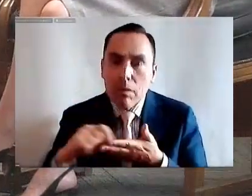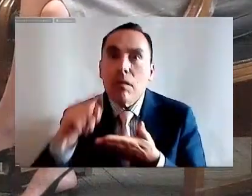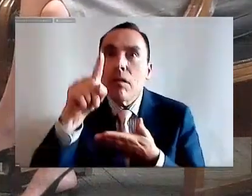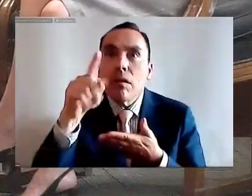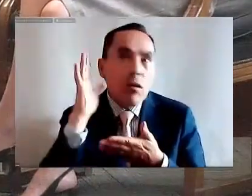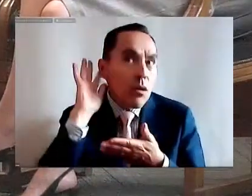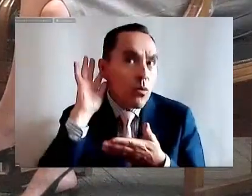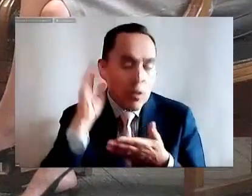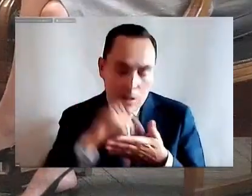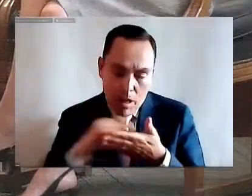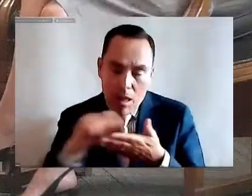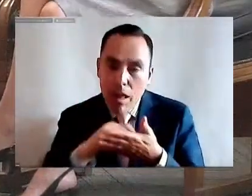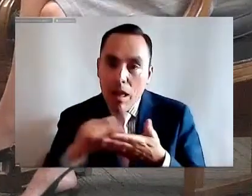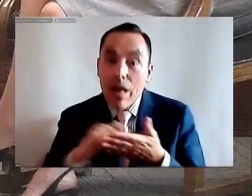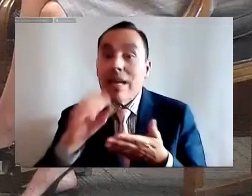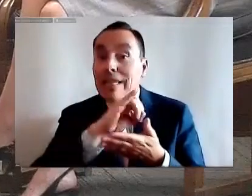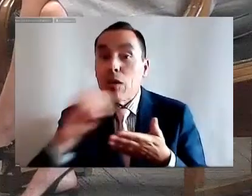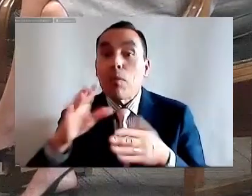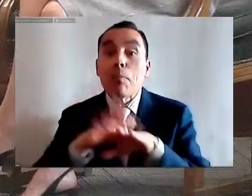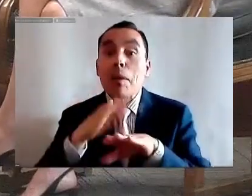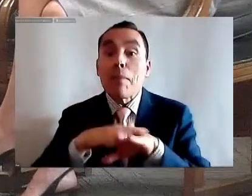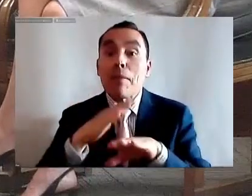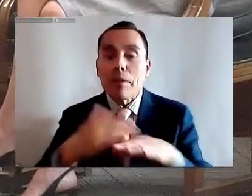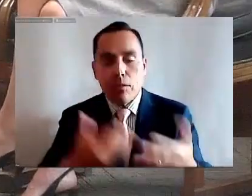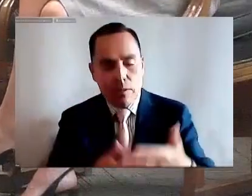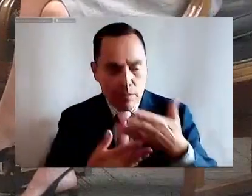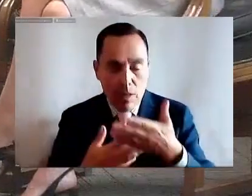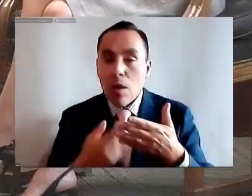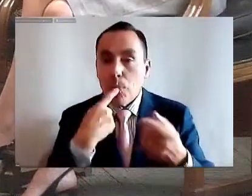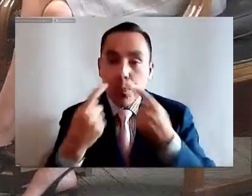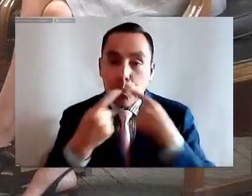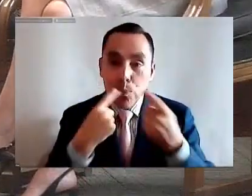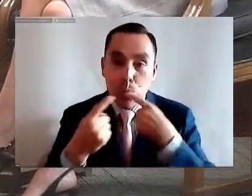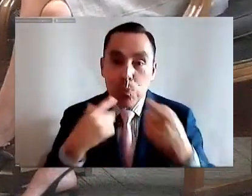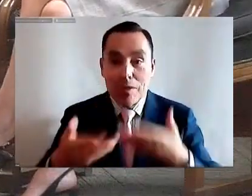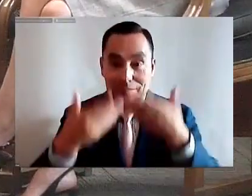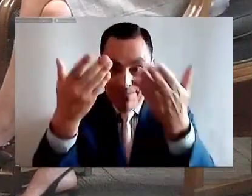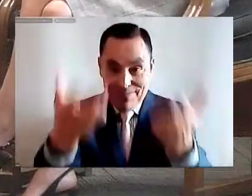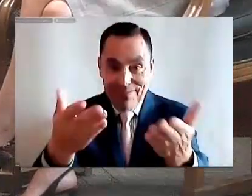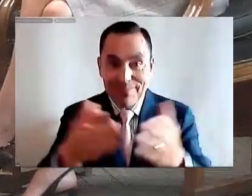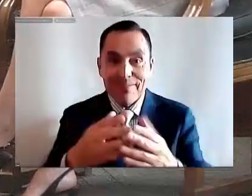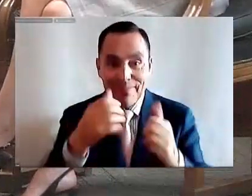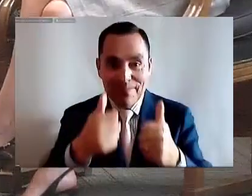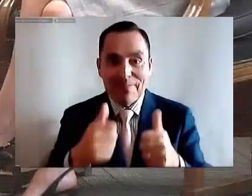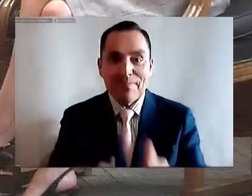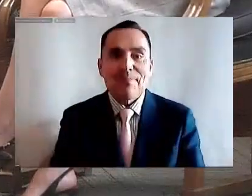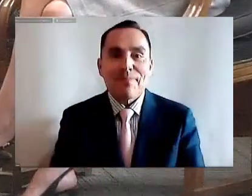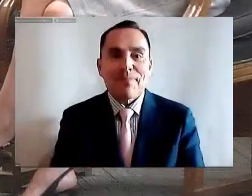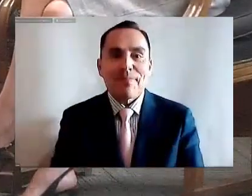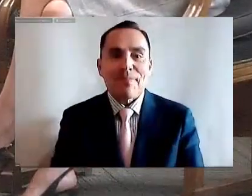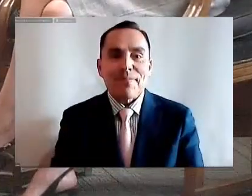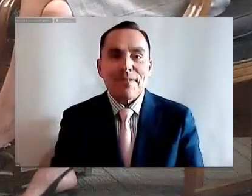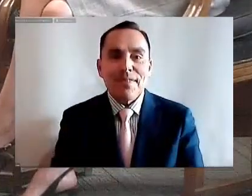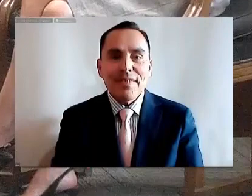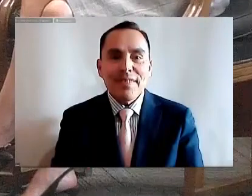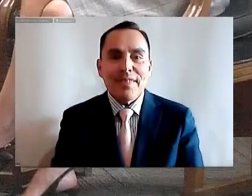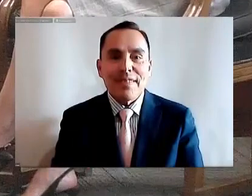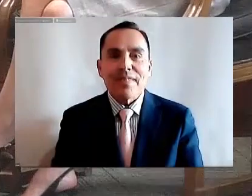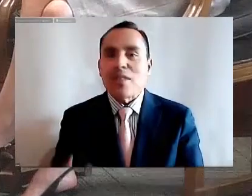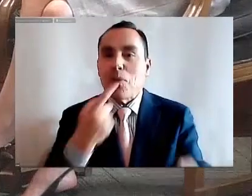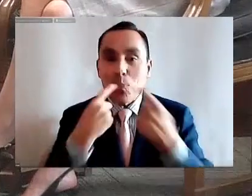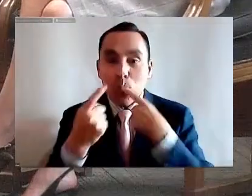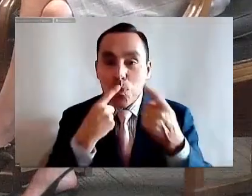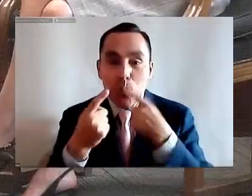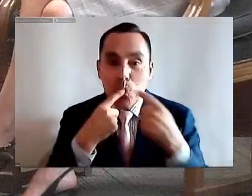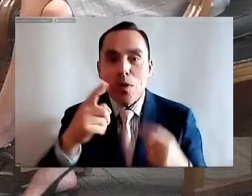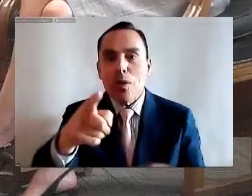va a recoger las preguntas. Entonces, Agnes, ya. Instalos a que pregunten y que también compartan sus